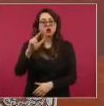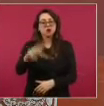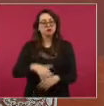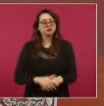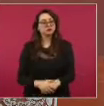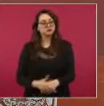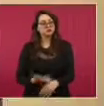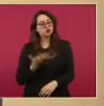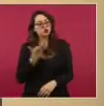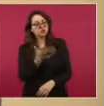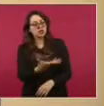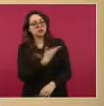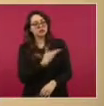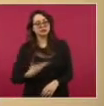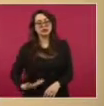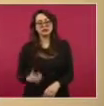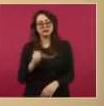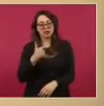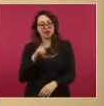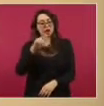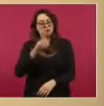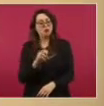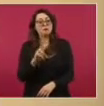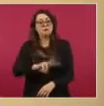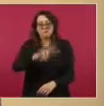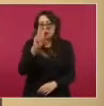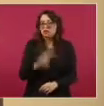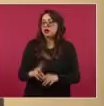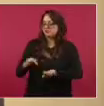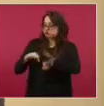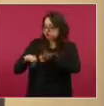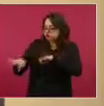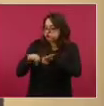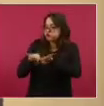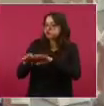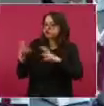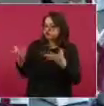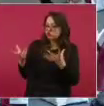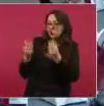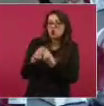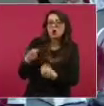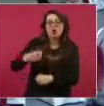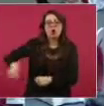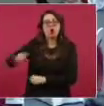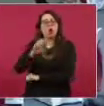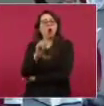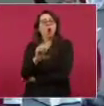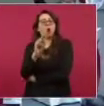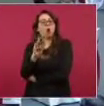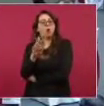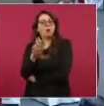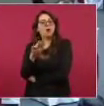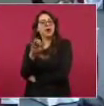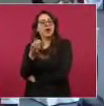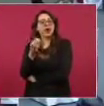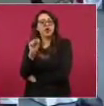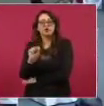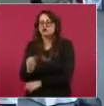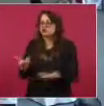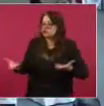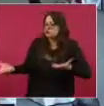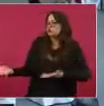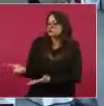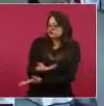ha sabido consensuar las demandas obreras con la buena voluntad patronal para comprender y aplicar su